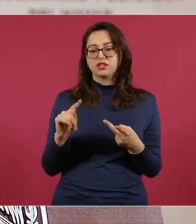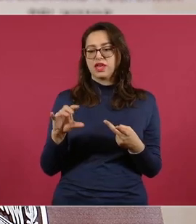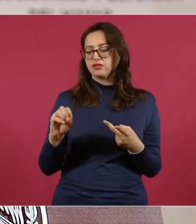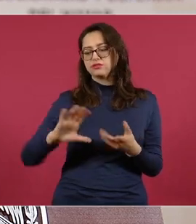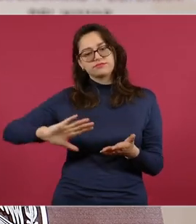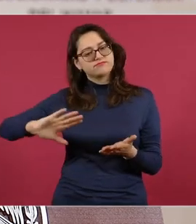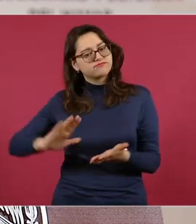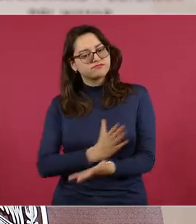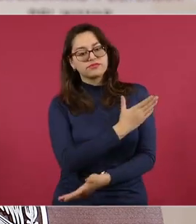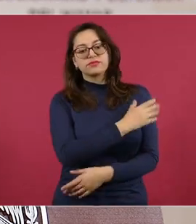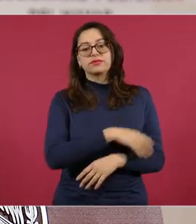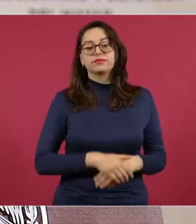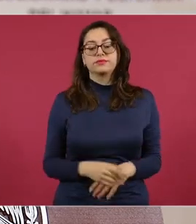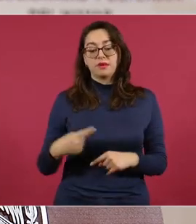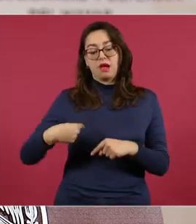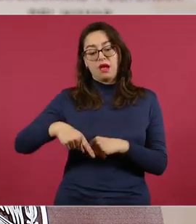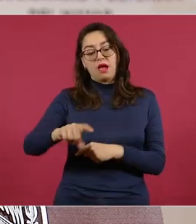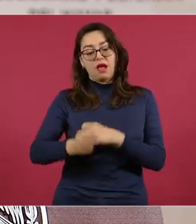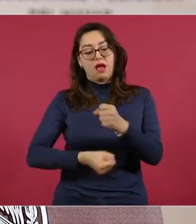autorizó un presupuesto de